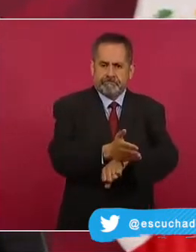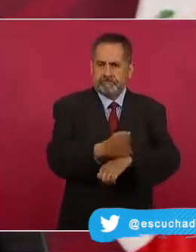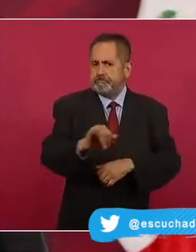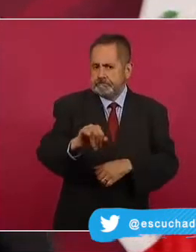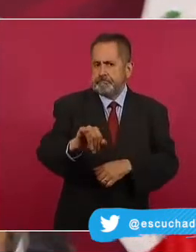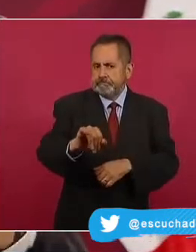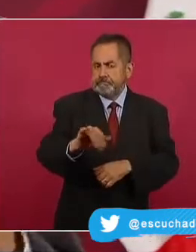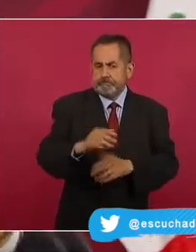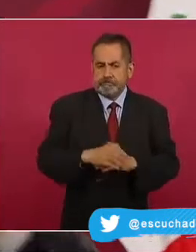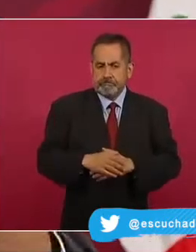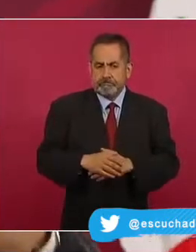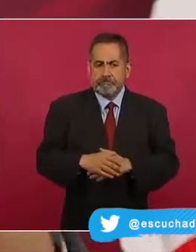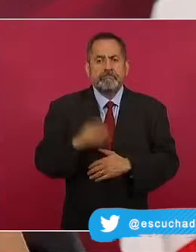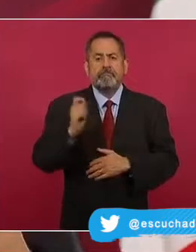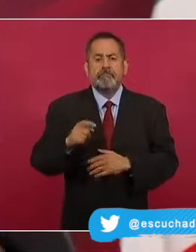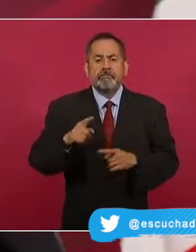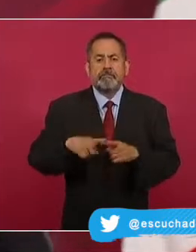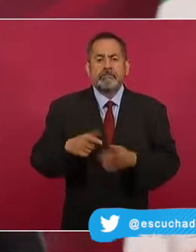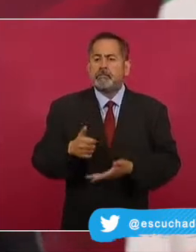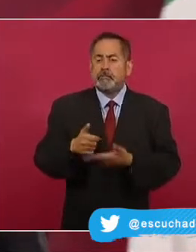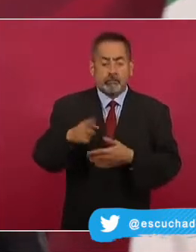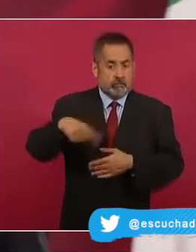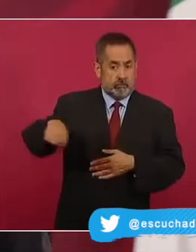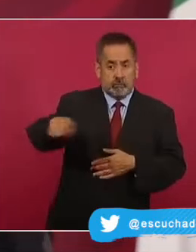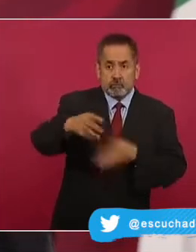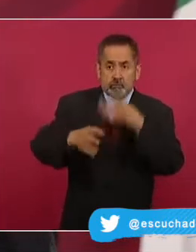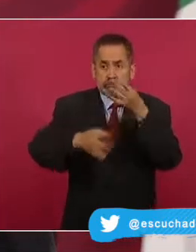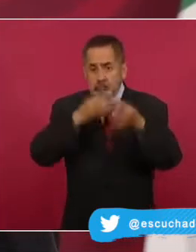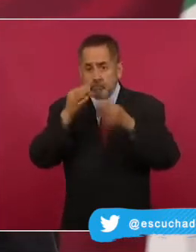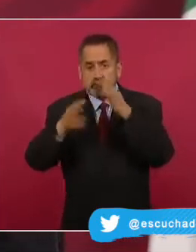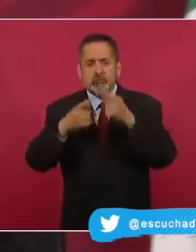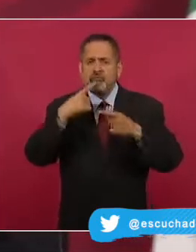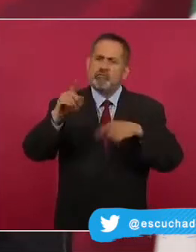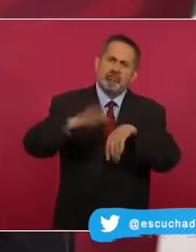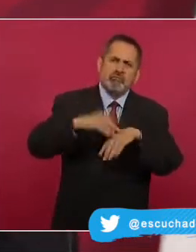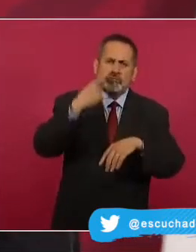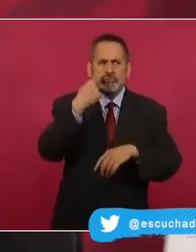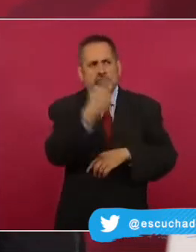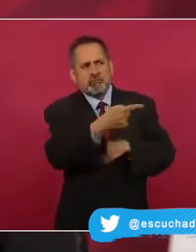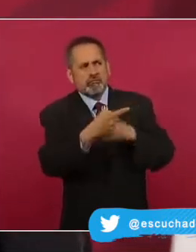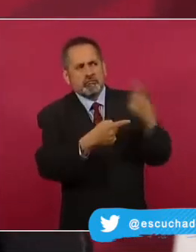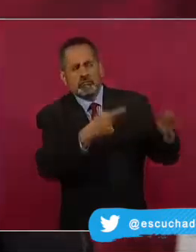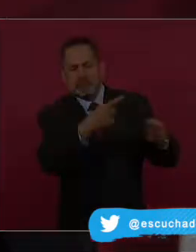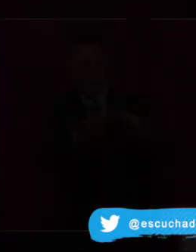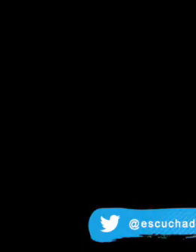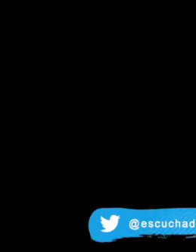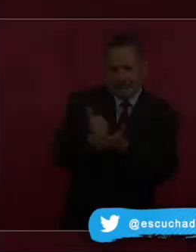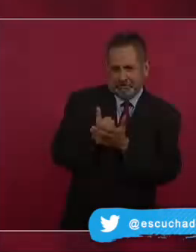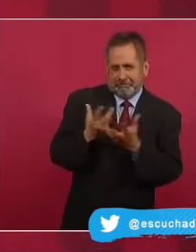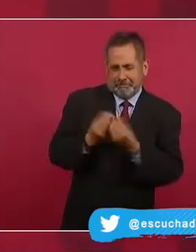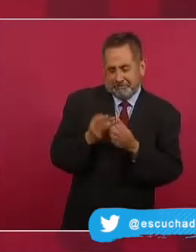igual manera manifiesta que en su gobierno no hay impunidad, cero corrupción y cero impunidad.